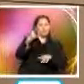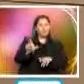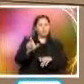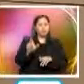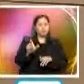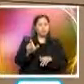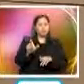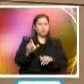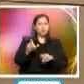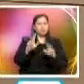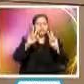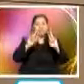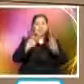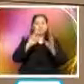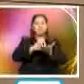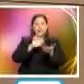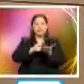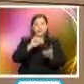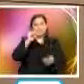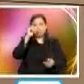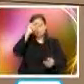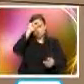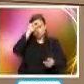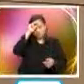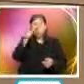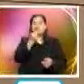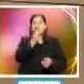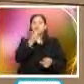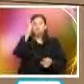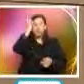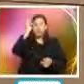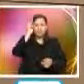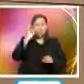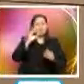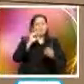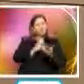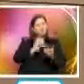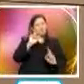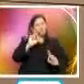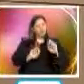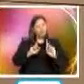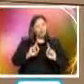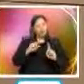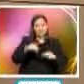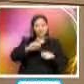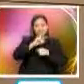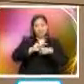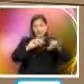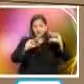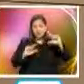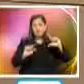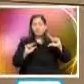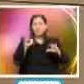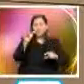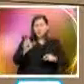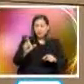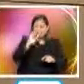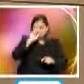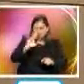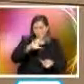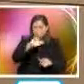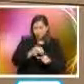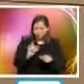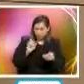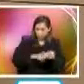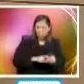alrededor de la discapacidad intelectual y los niños con síndrome de Down, como que todavía falta un poco en nuestro país, pues que realmente se logre una inclusión,